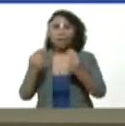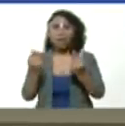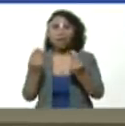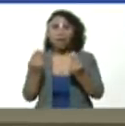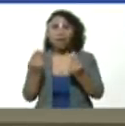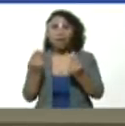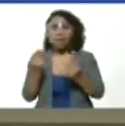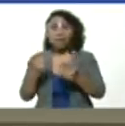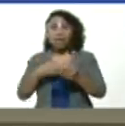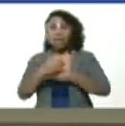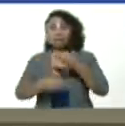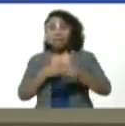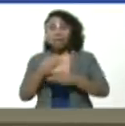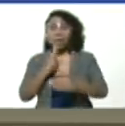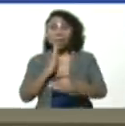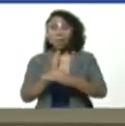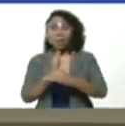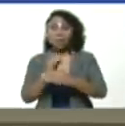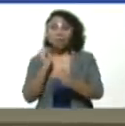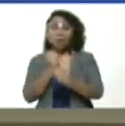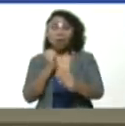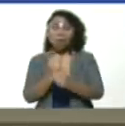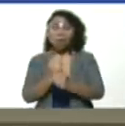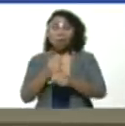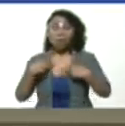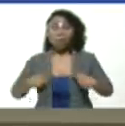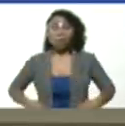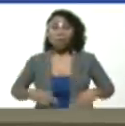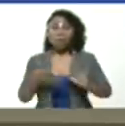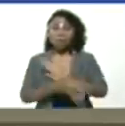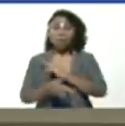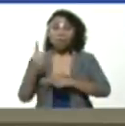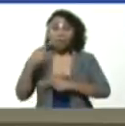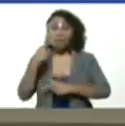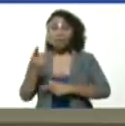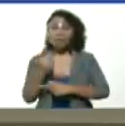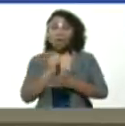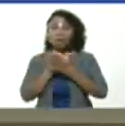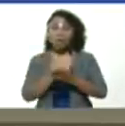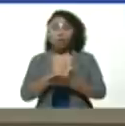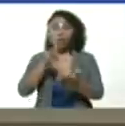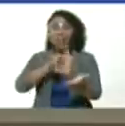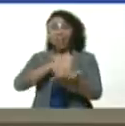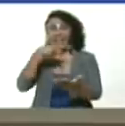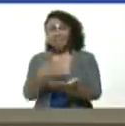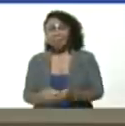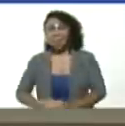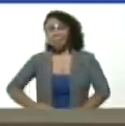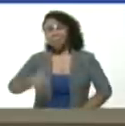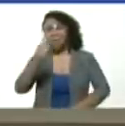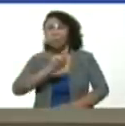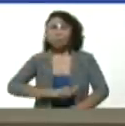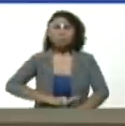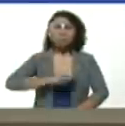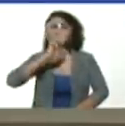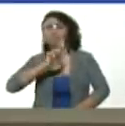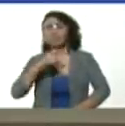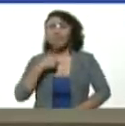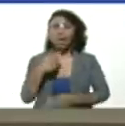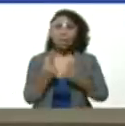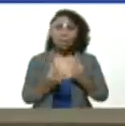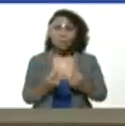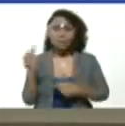y generaron obstáculos a los trabajadores humanitarios. Y dice, contribuyeron a la caída más pronunciada de la